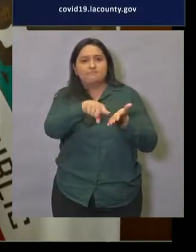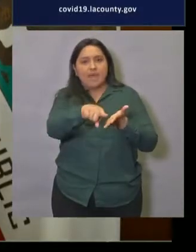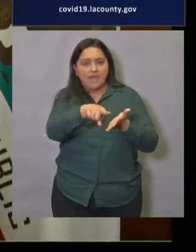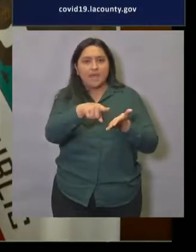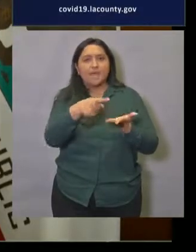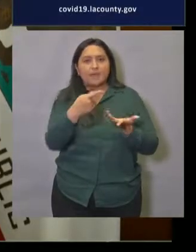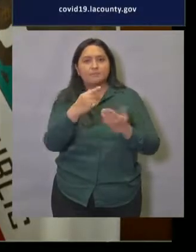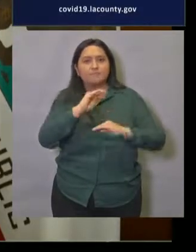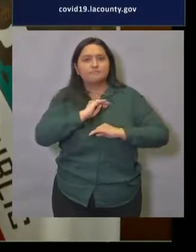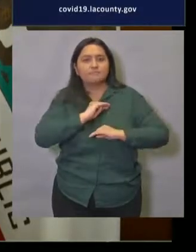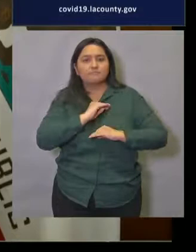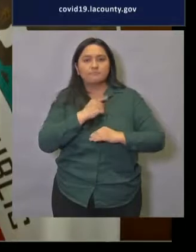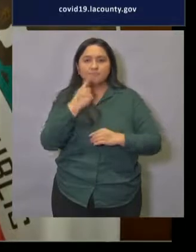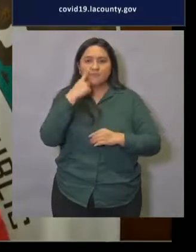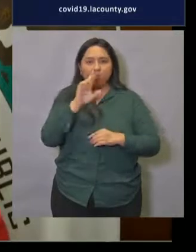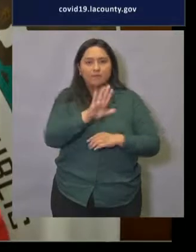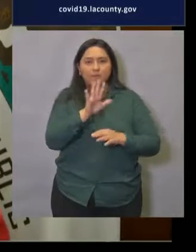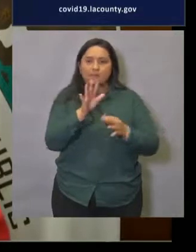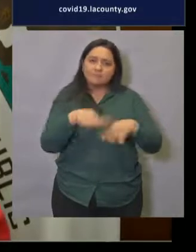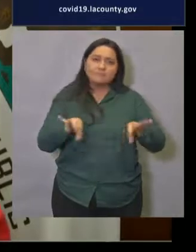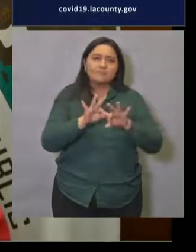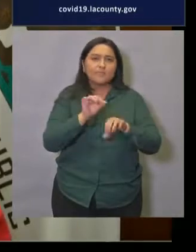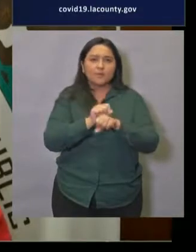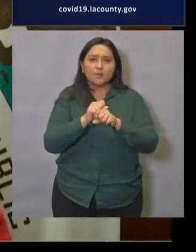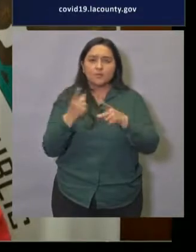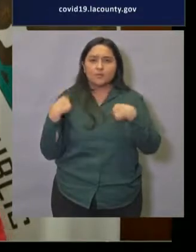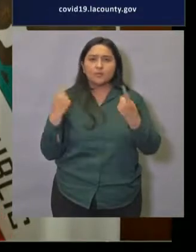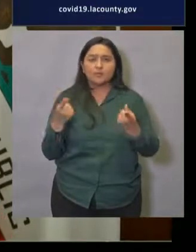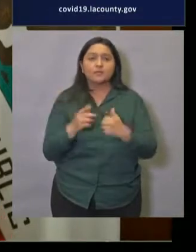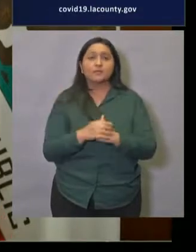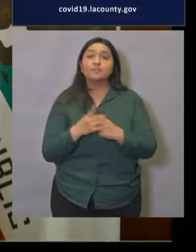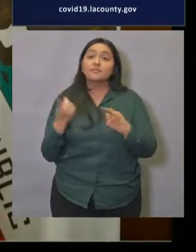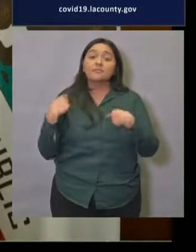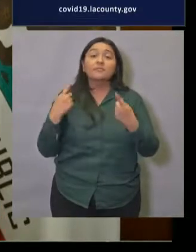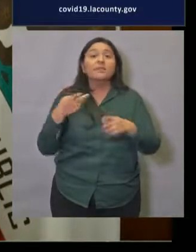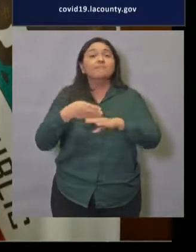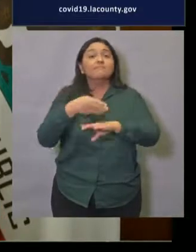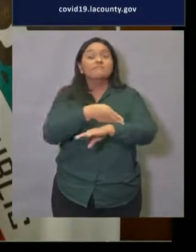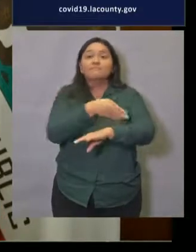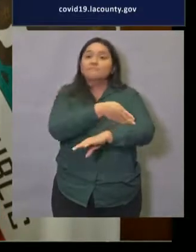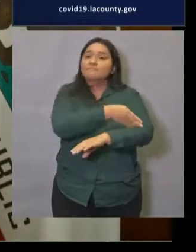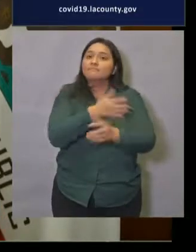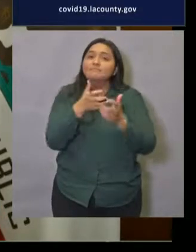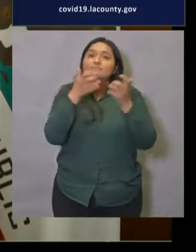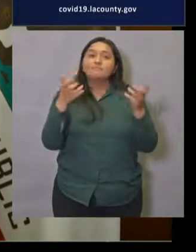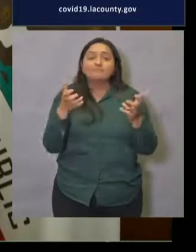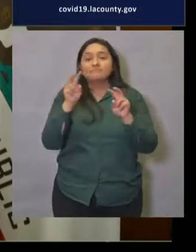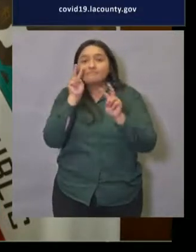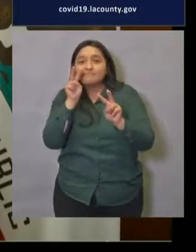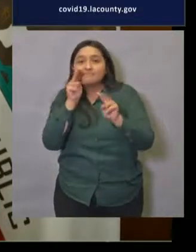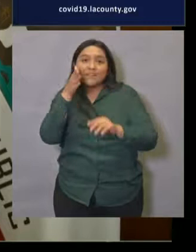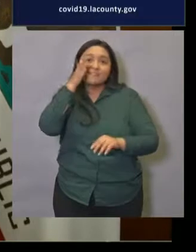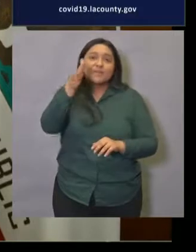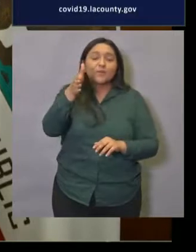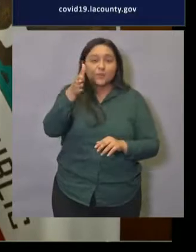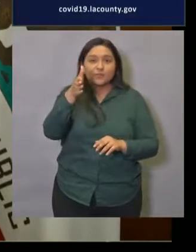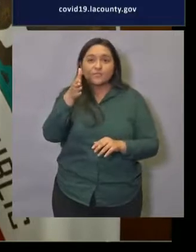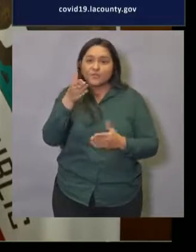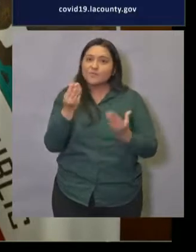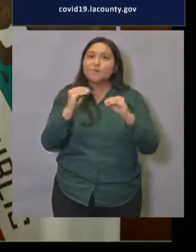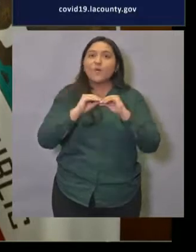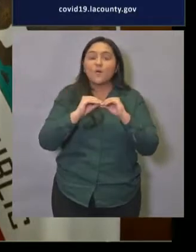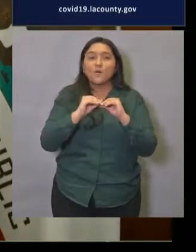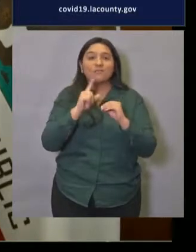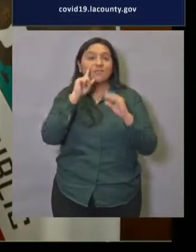trabajadores. Hemos logrado mucho y hay que mantener la esperanza. Espero que ustedes reciben